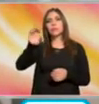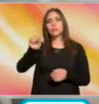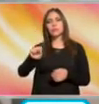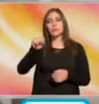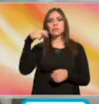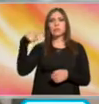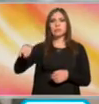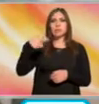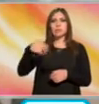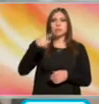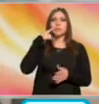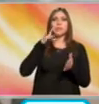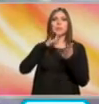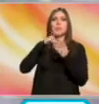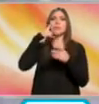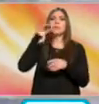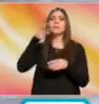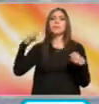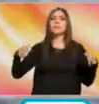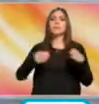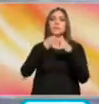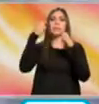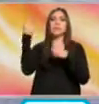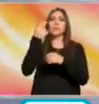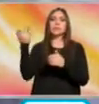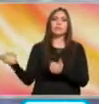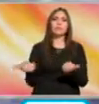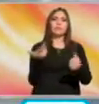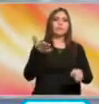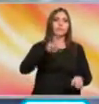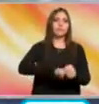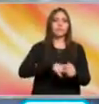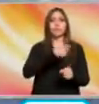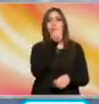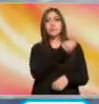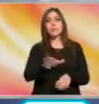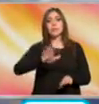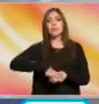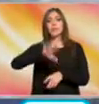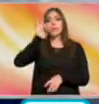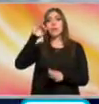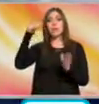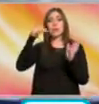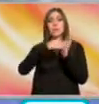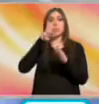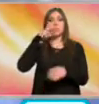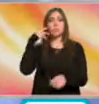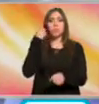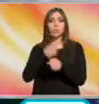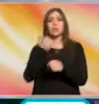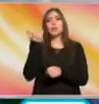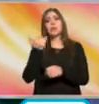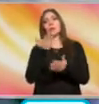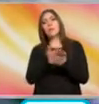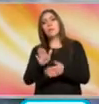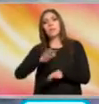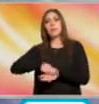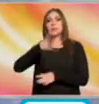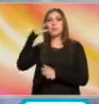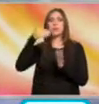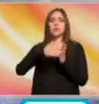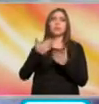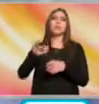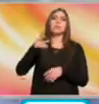socorristas, a los técnicos en emergencias médicas. Más de 40,000 voluntarios activos y alrededor de 4,000 más entre veteranos,